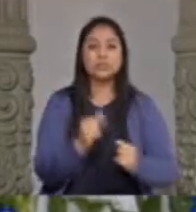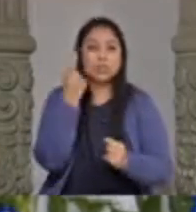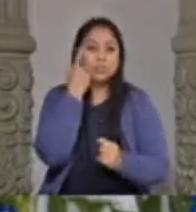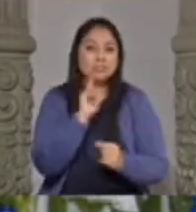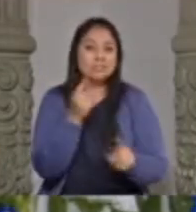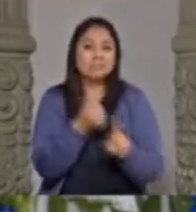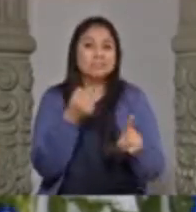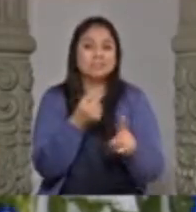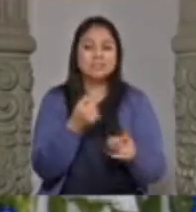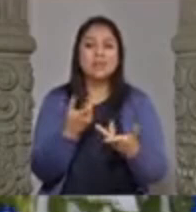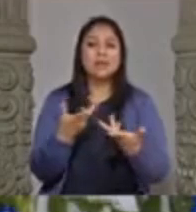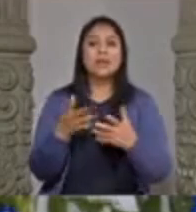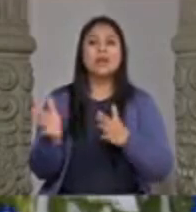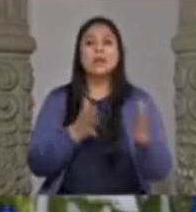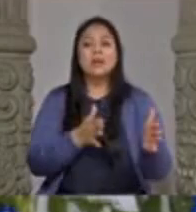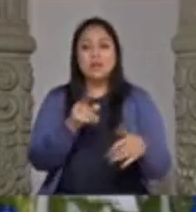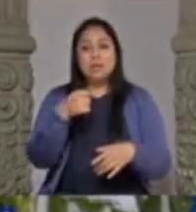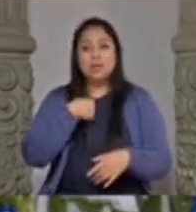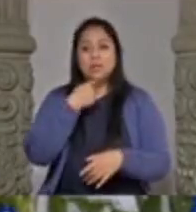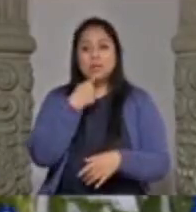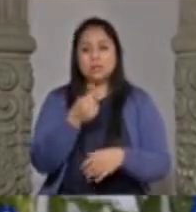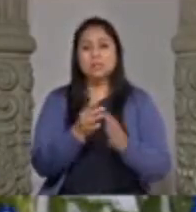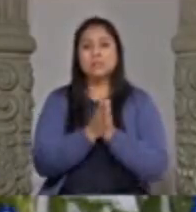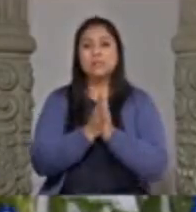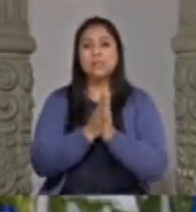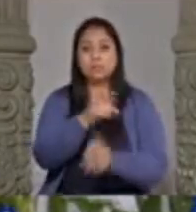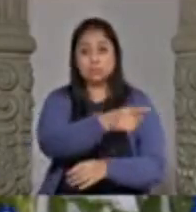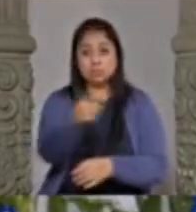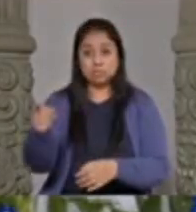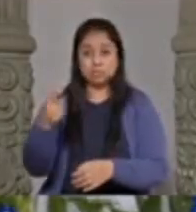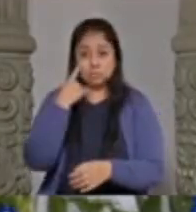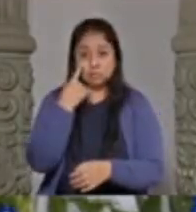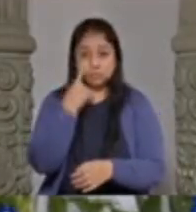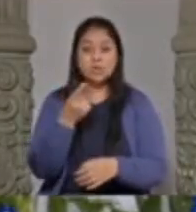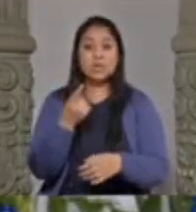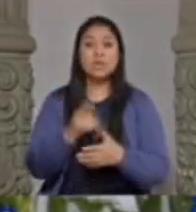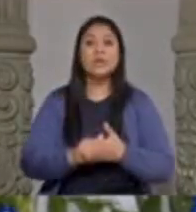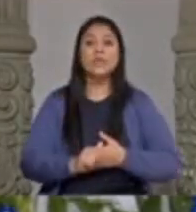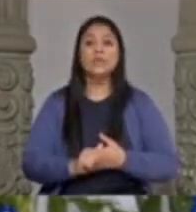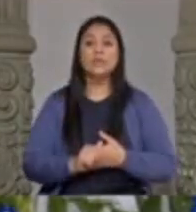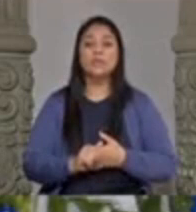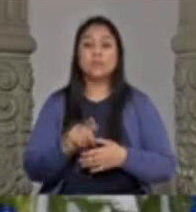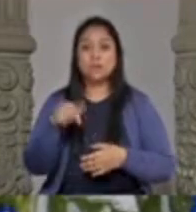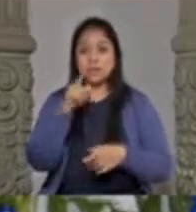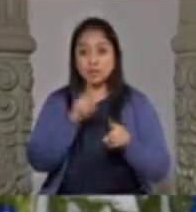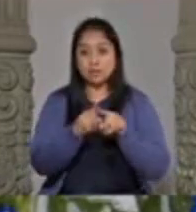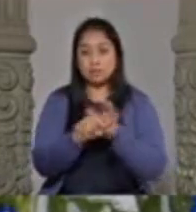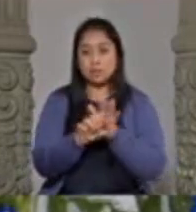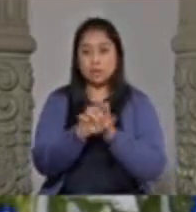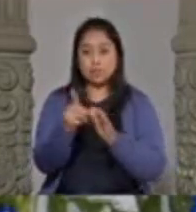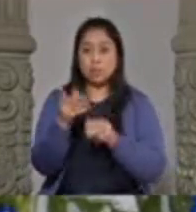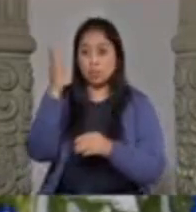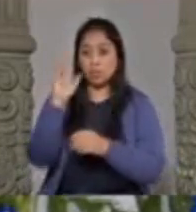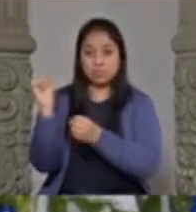Yo les pediría a todos que veamos con buenos ojos el que Dios nos